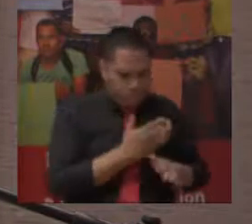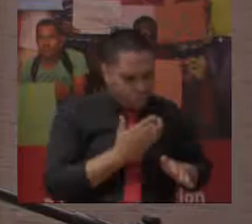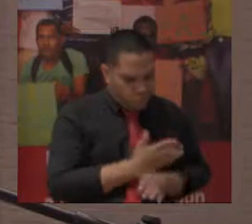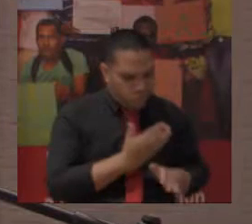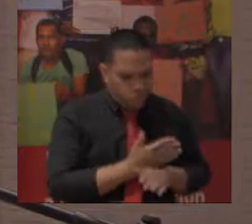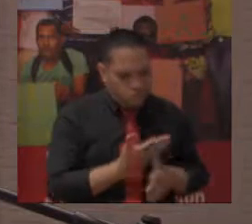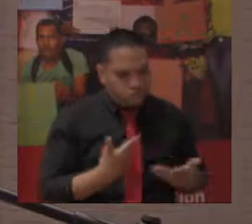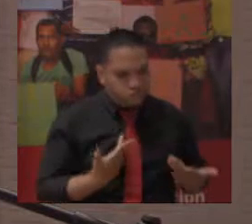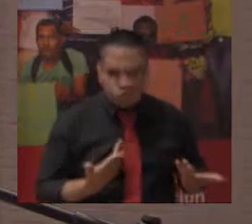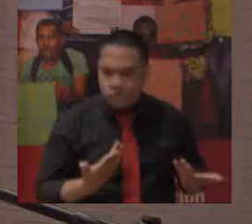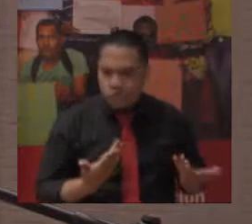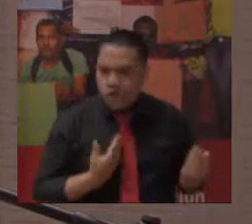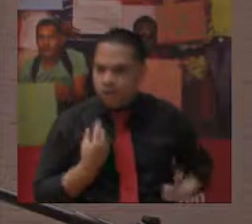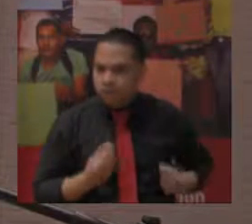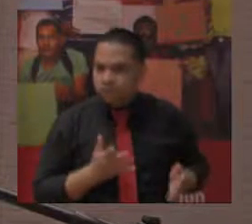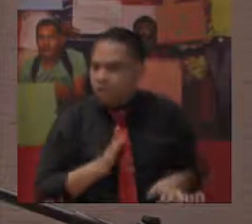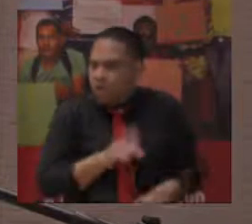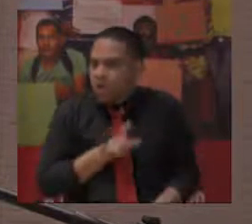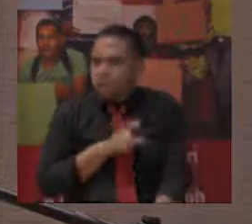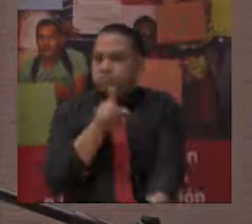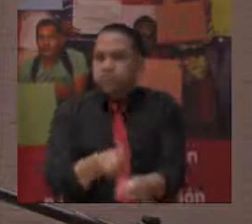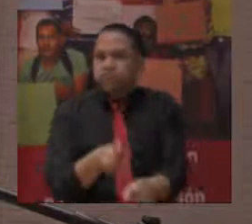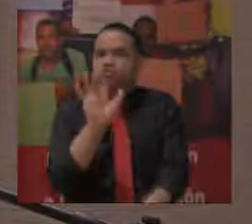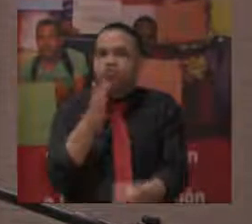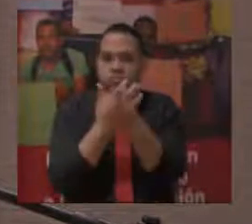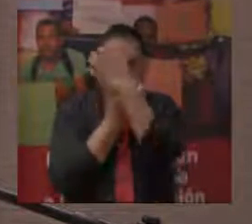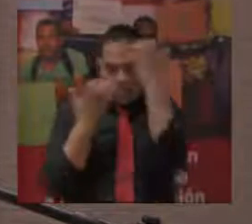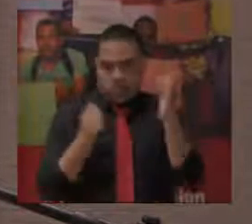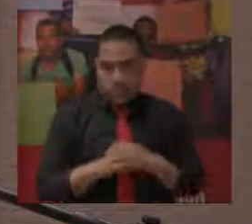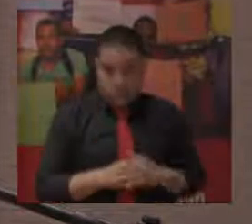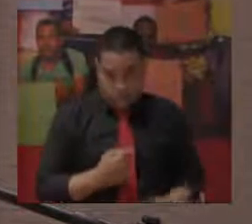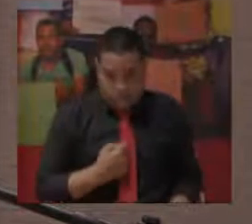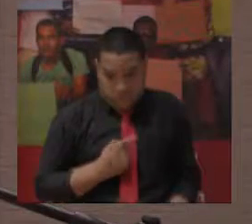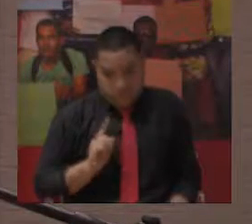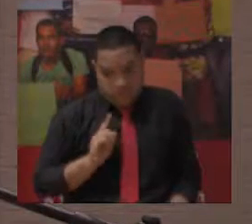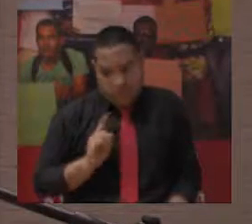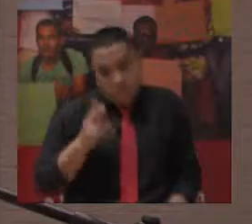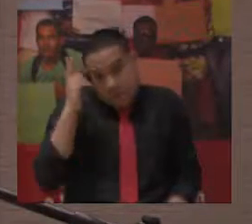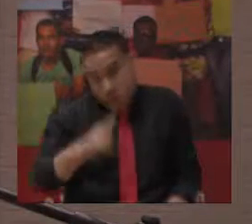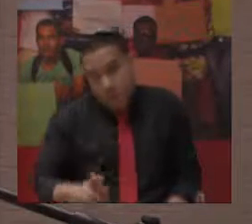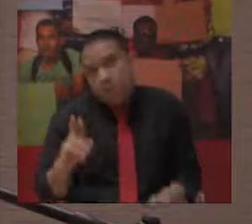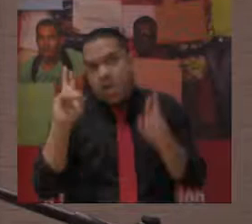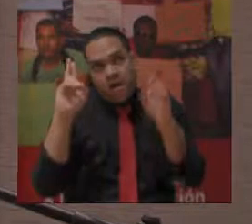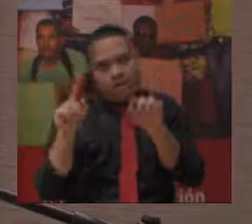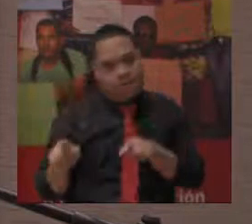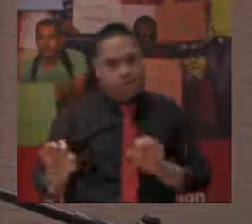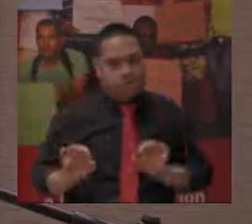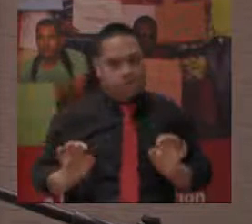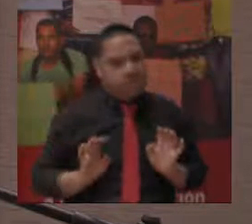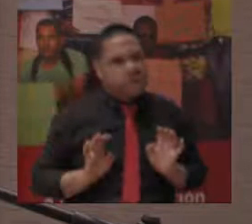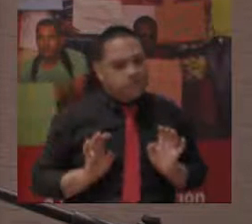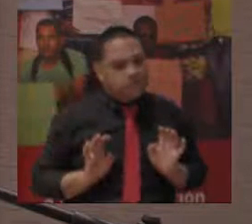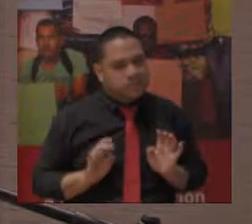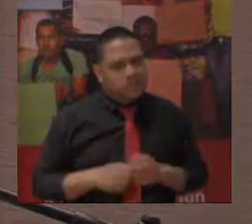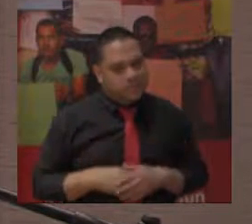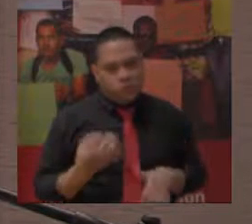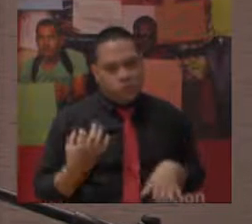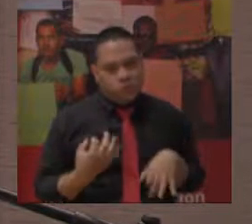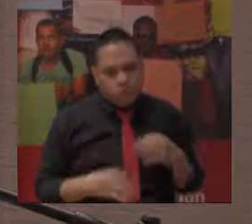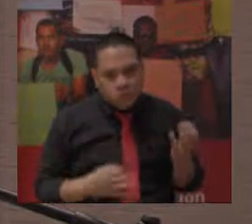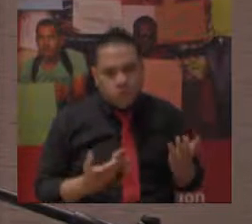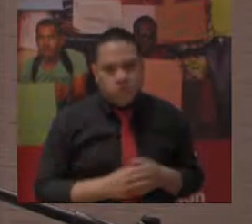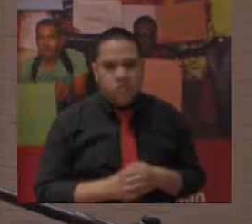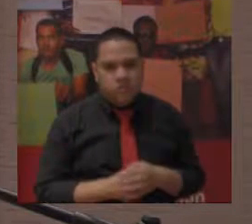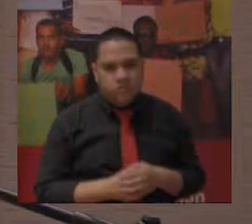lugar y de tiempo. Afortunadamente a mí no me tocó, espero que a mis hijos no les toque, pero eso es absolutamente injusto,